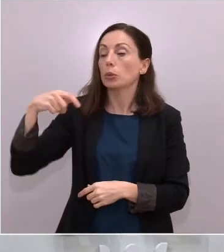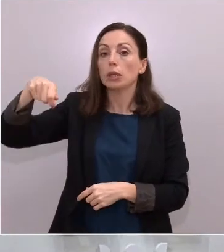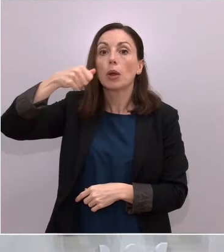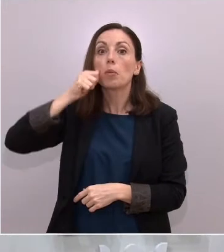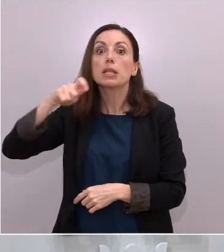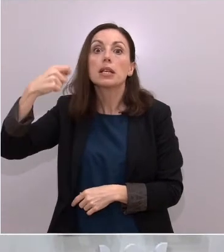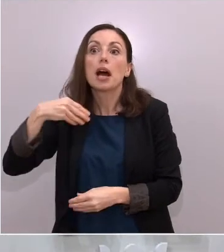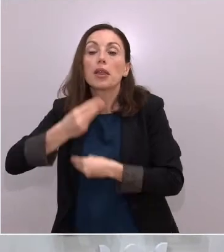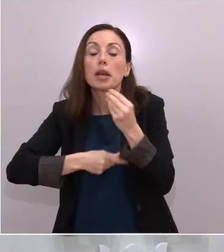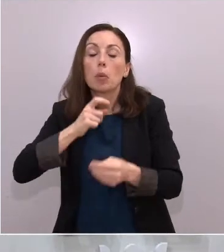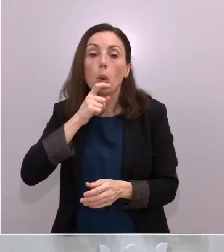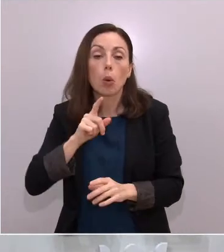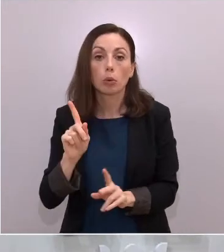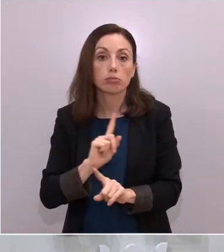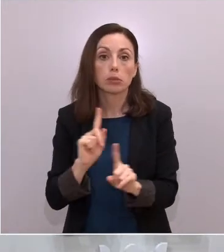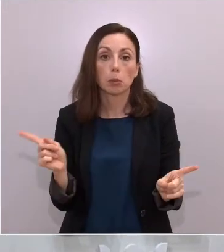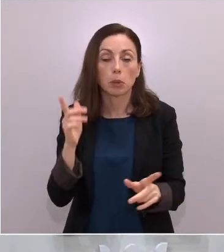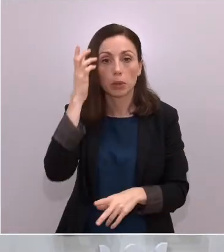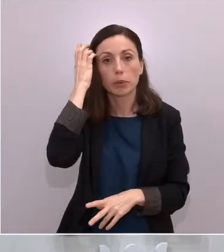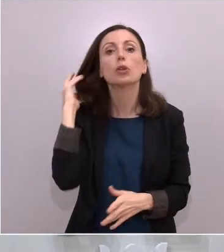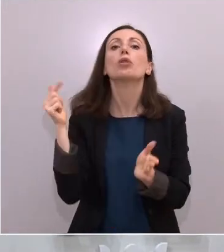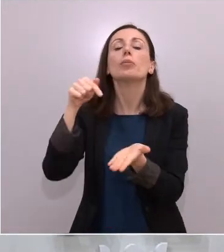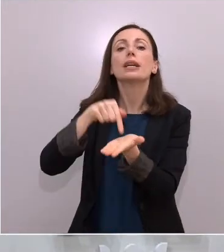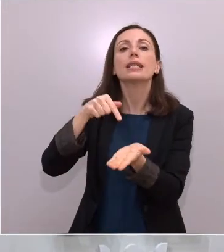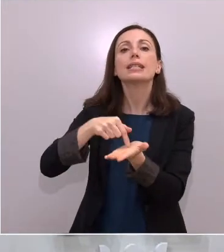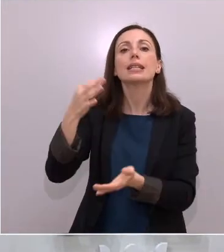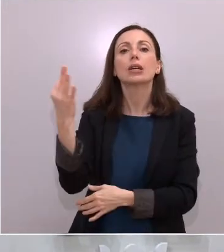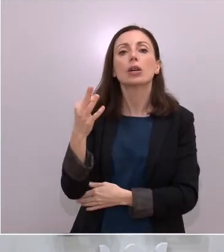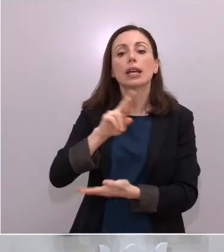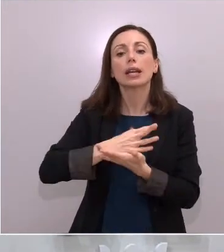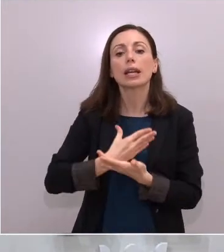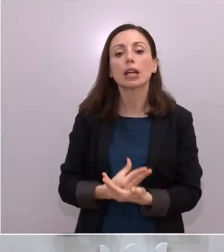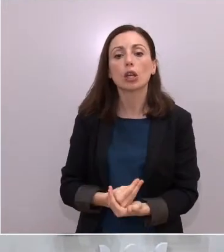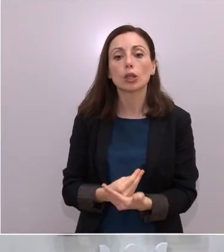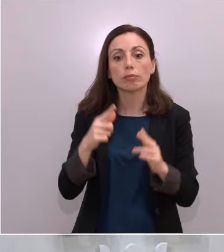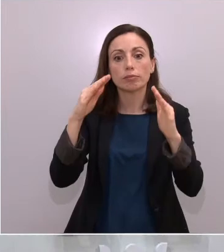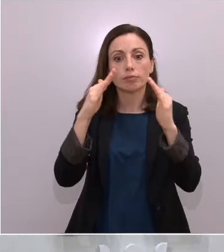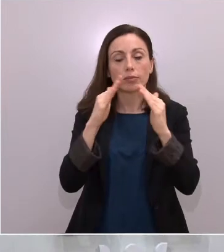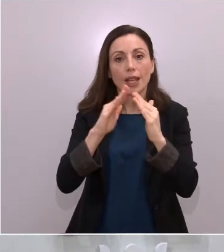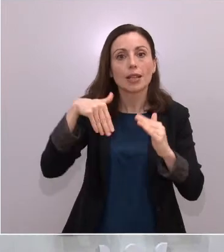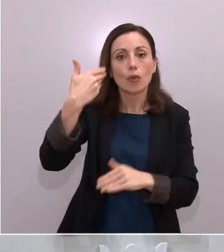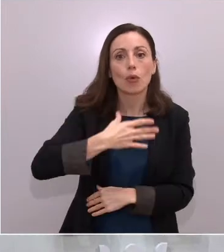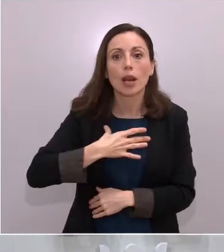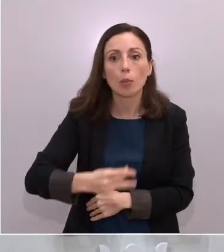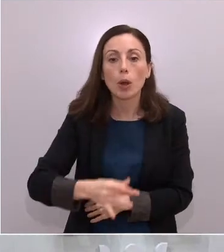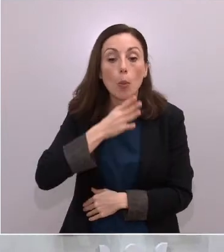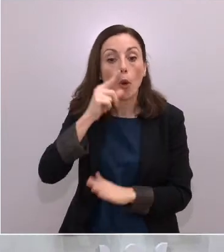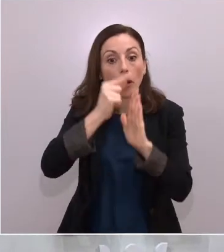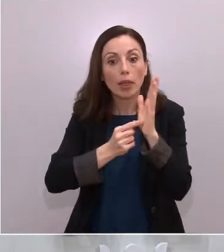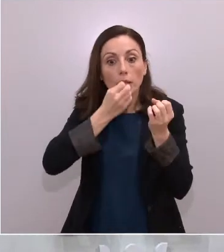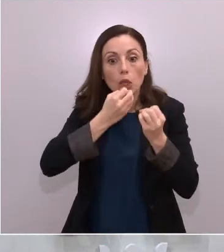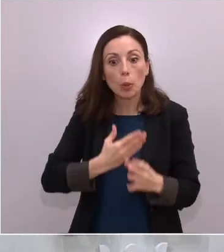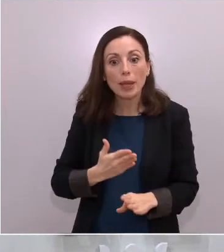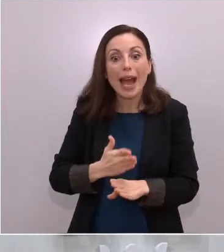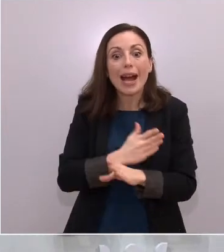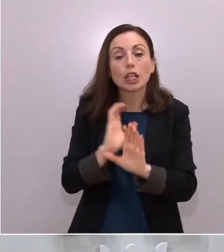haríamos. Por lo tanto, yo lo que sí que le exijo es que si la región de Murcia sale del desconfinamiento por tener buenos datos antes que otras